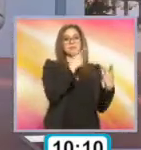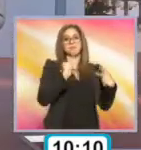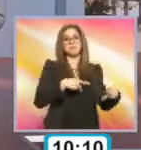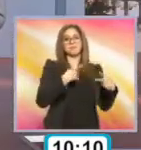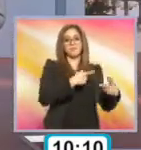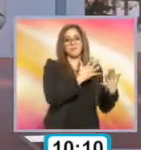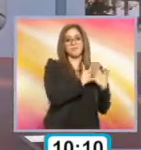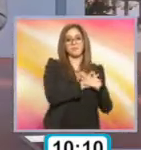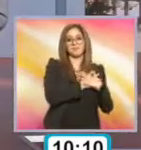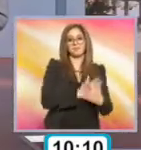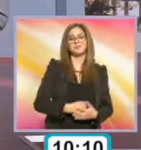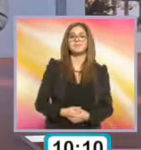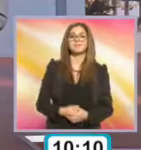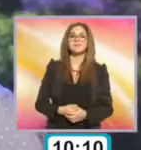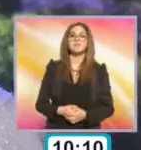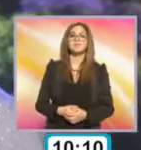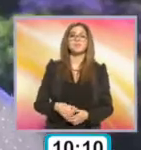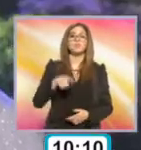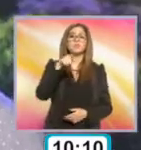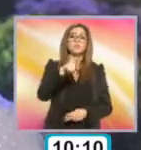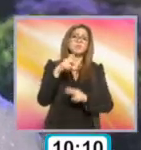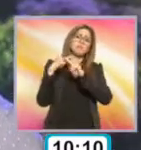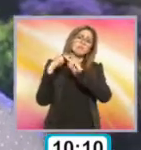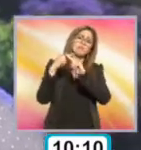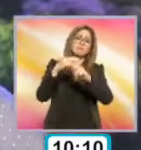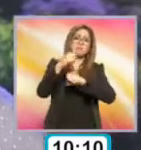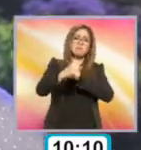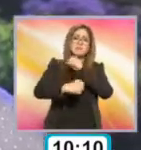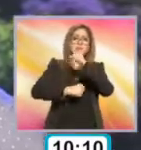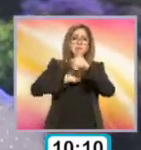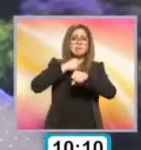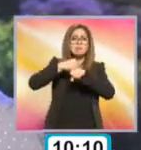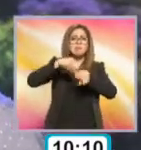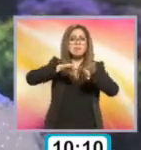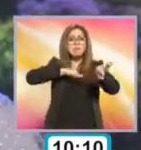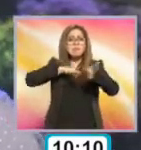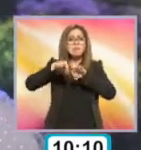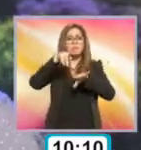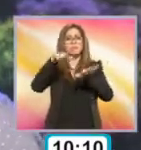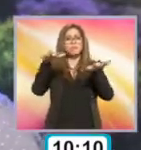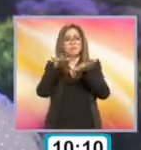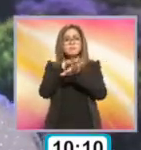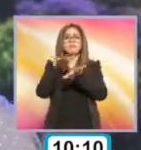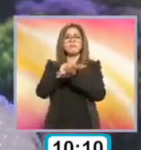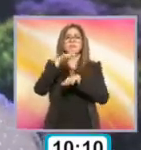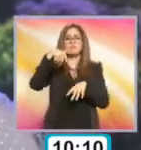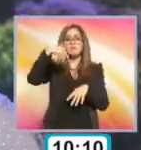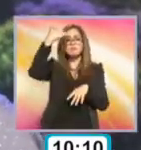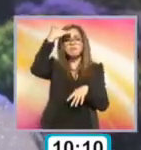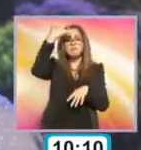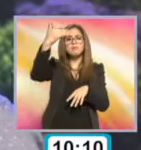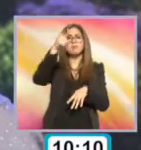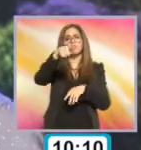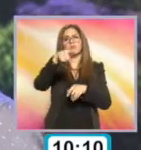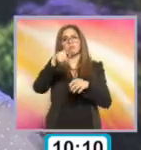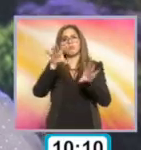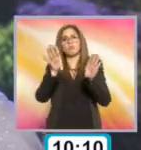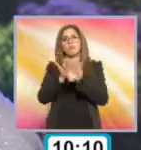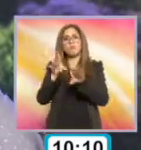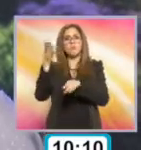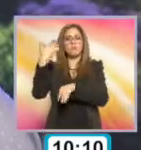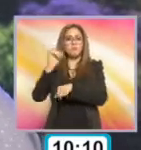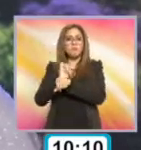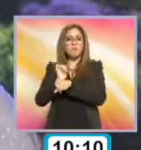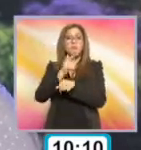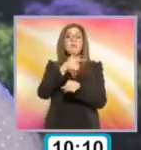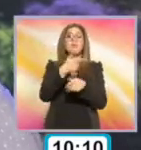Oye, y definitivamente con tu trayectoria has pasado por diferentes etapas pues de la artisteada, ¿no? Sí. Y es ahora que